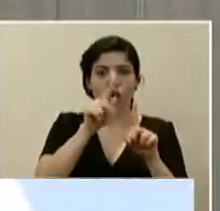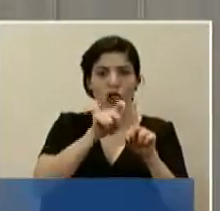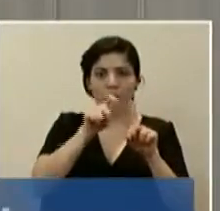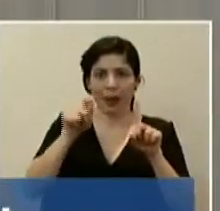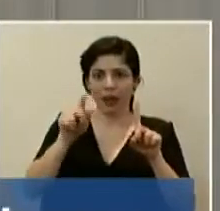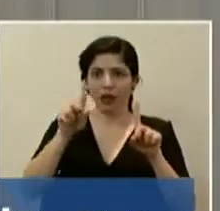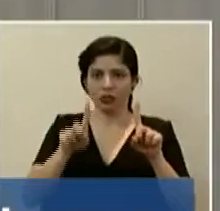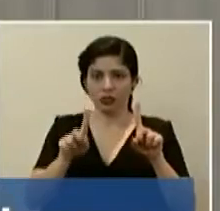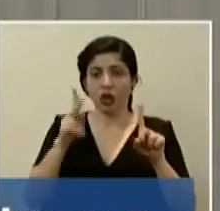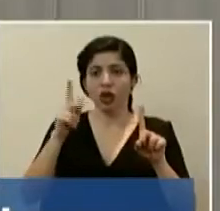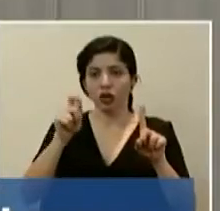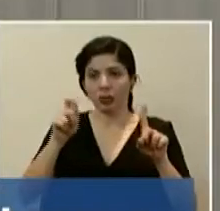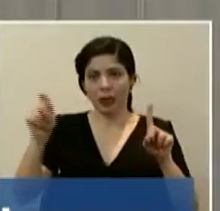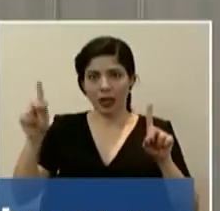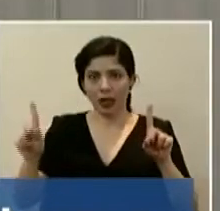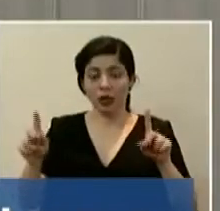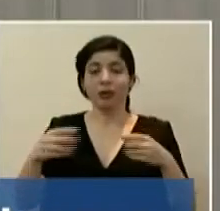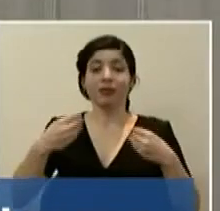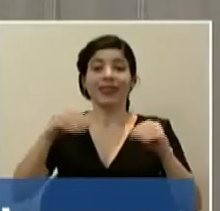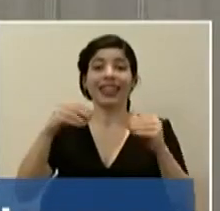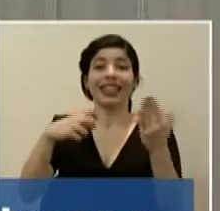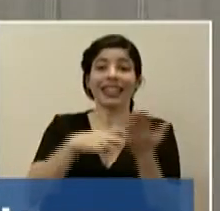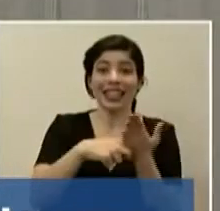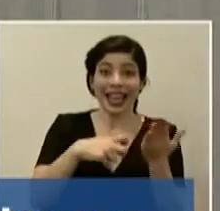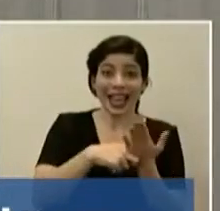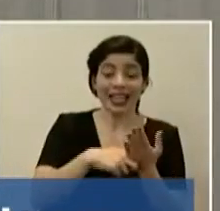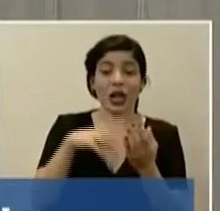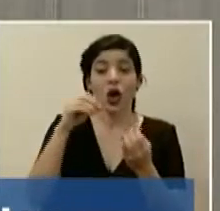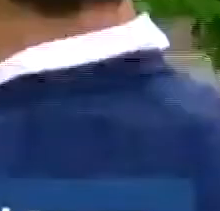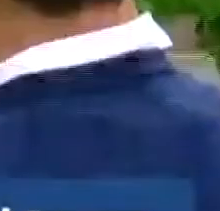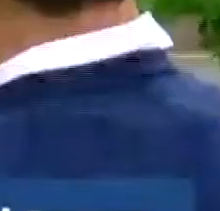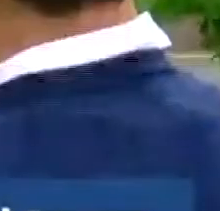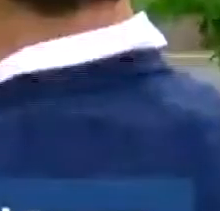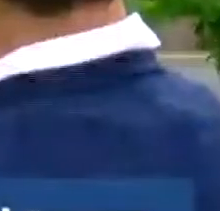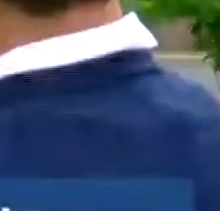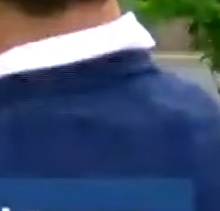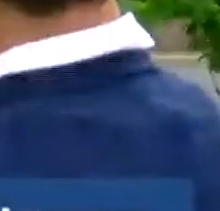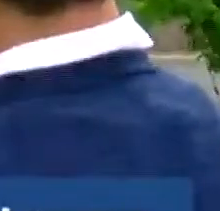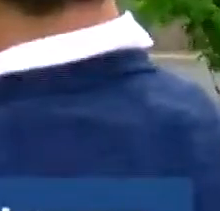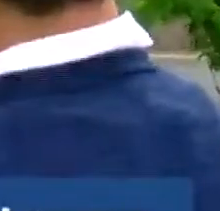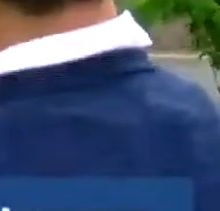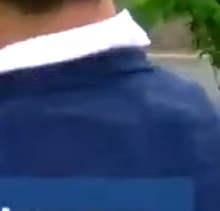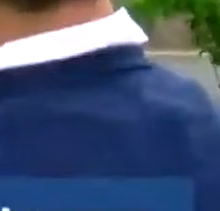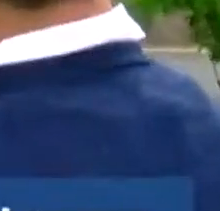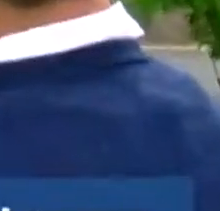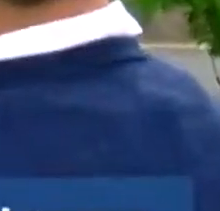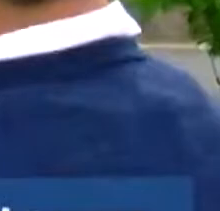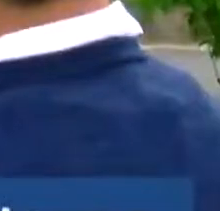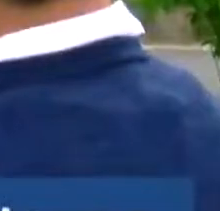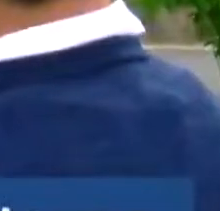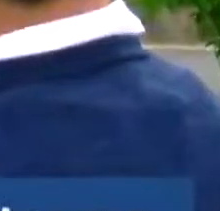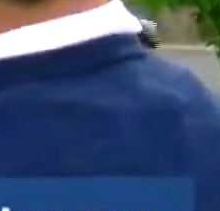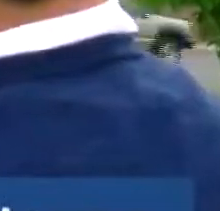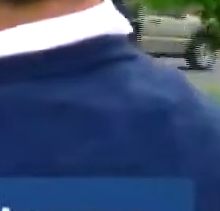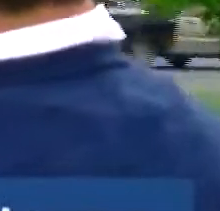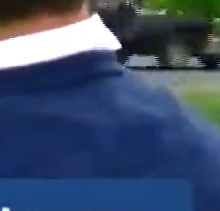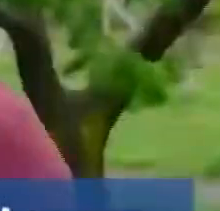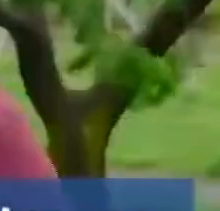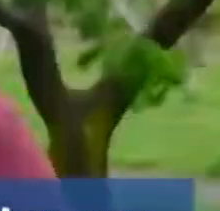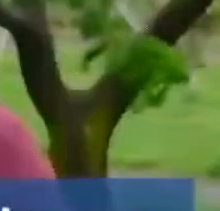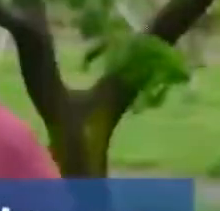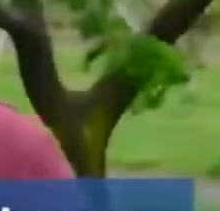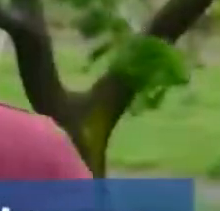también que se aplica para la boletería o en los lugares de reserva. Pero para Bruno y su grupo de colegas, la idea es una